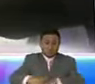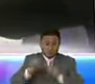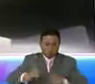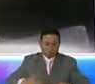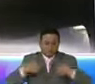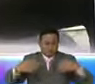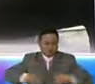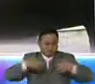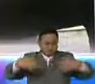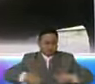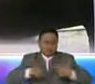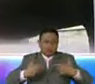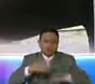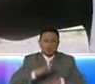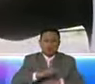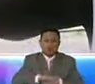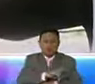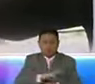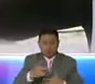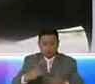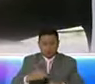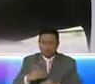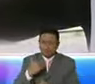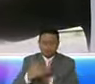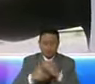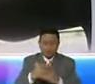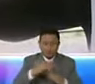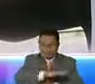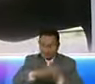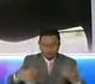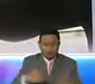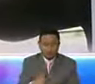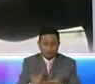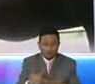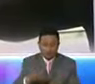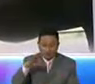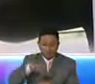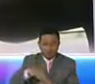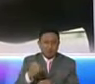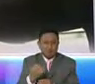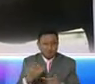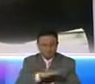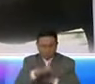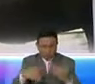se hagan todas las, que se den paso a todas las